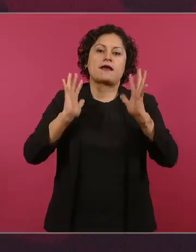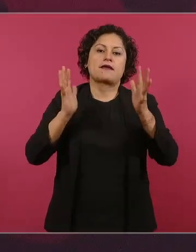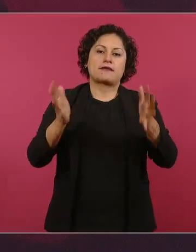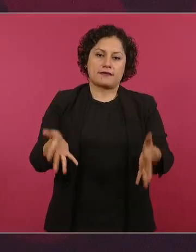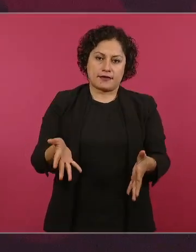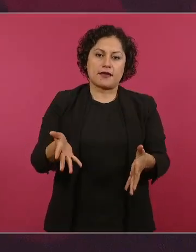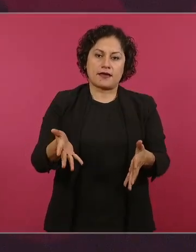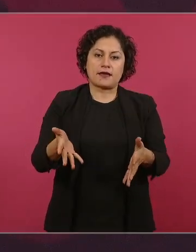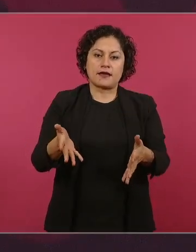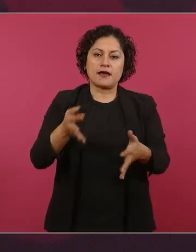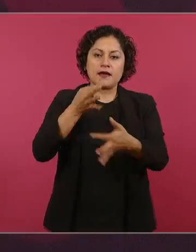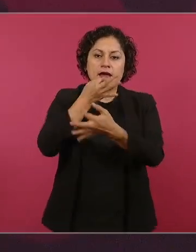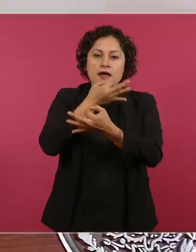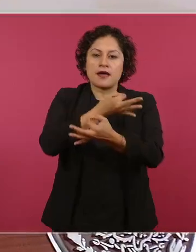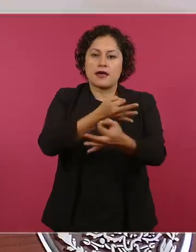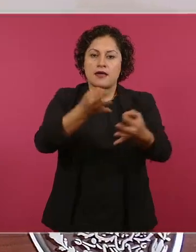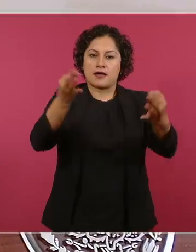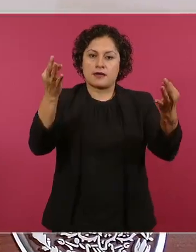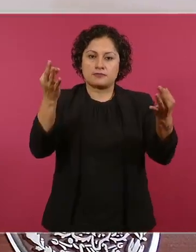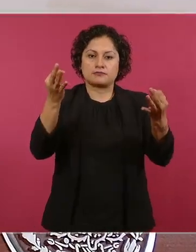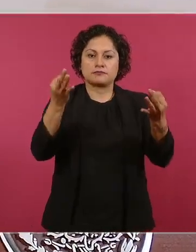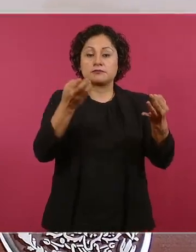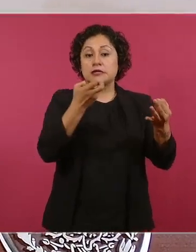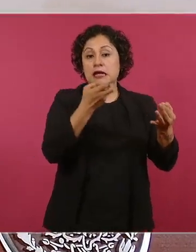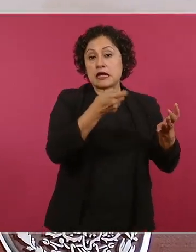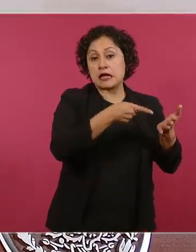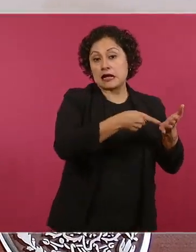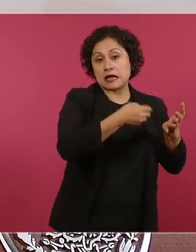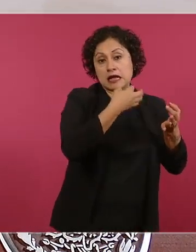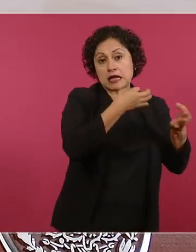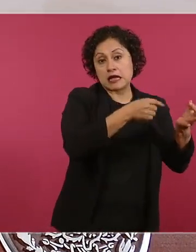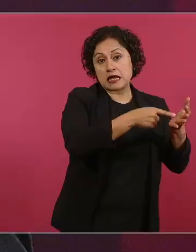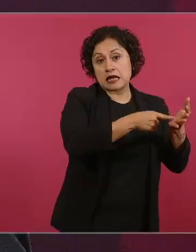un comunicado condenatorio.